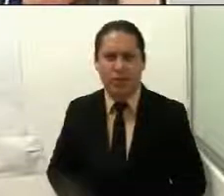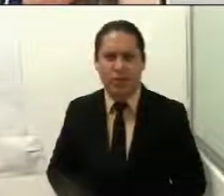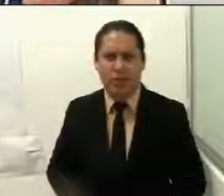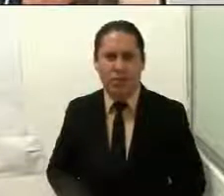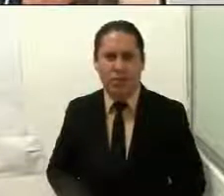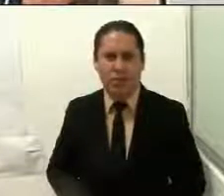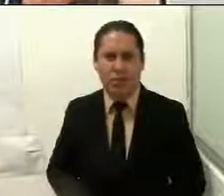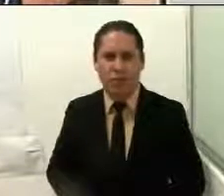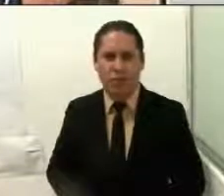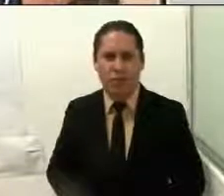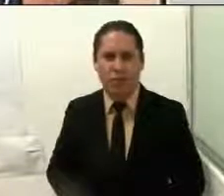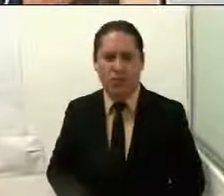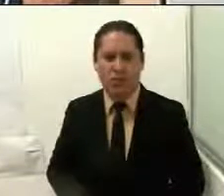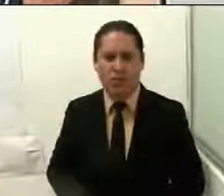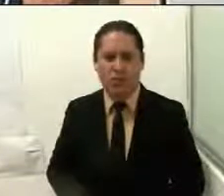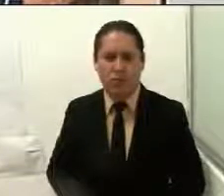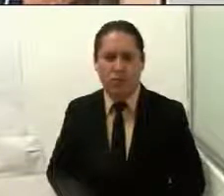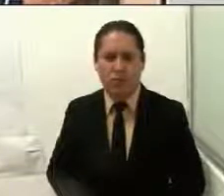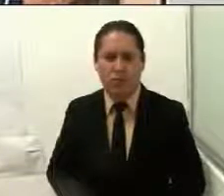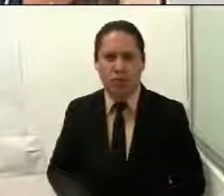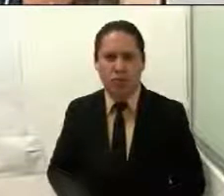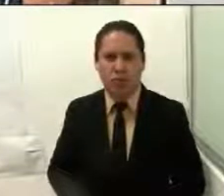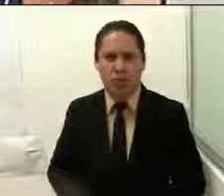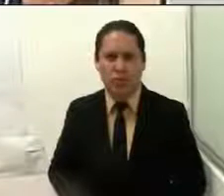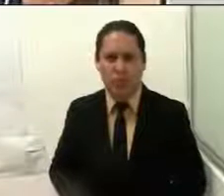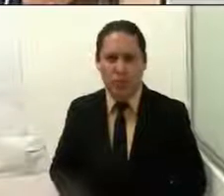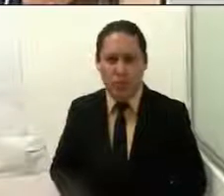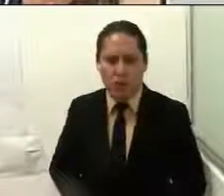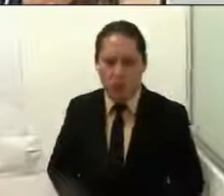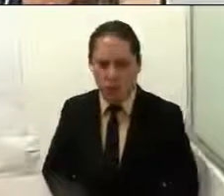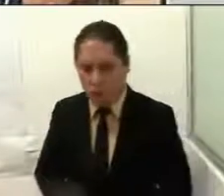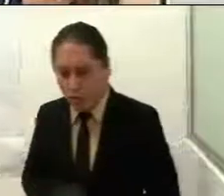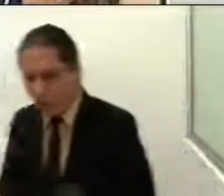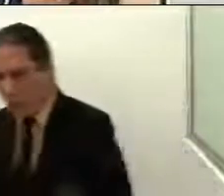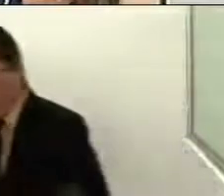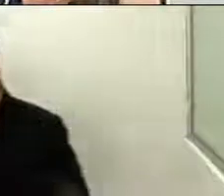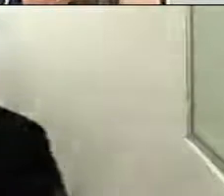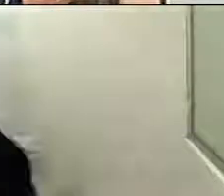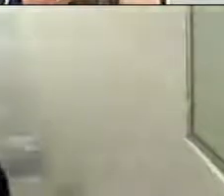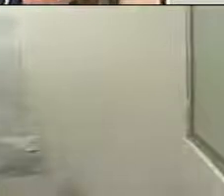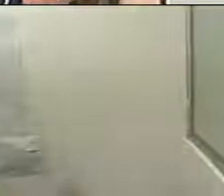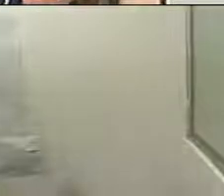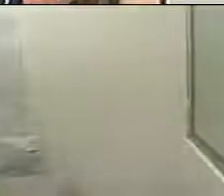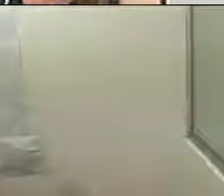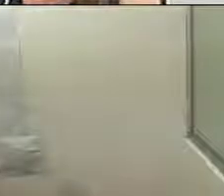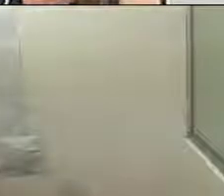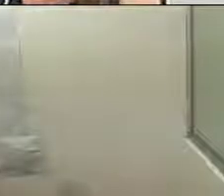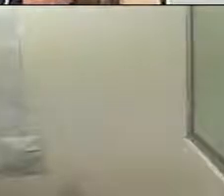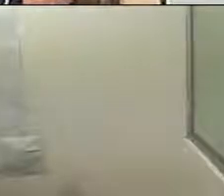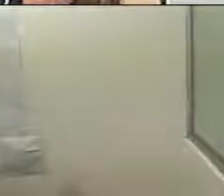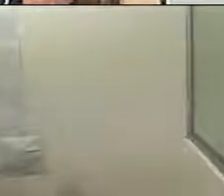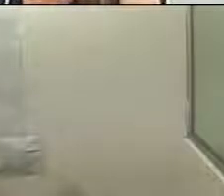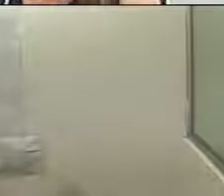de igual manera hago público mi reconocimiento al presidente de la mesa directiva de la sexagésima sexta